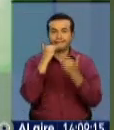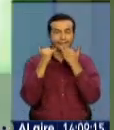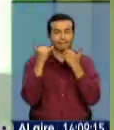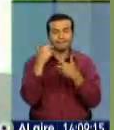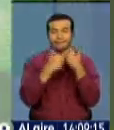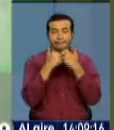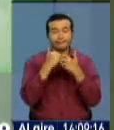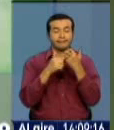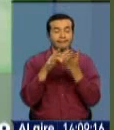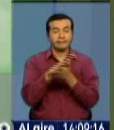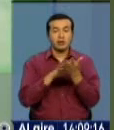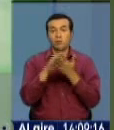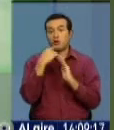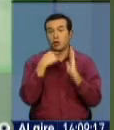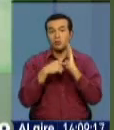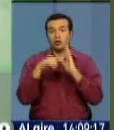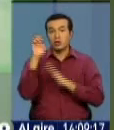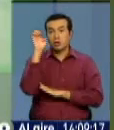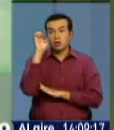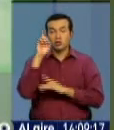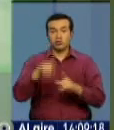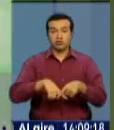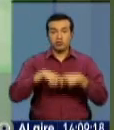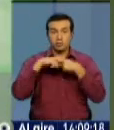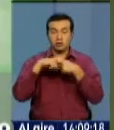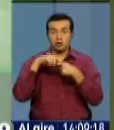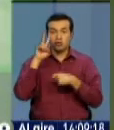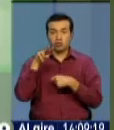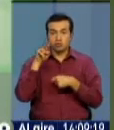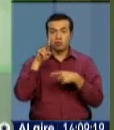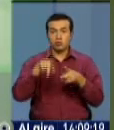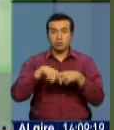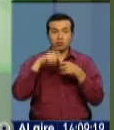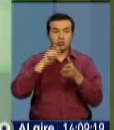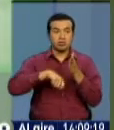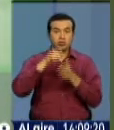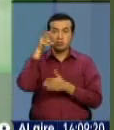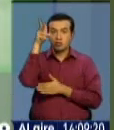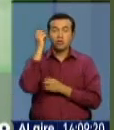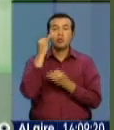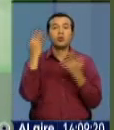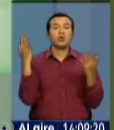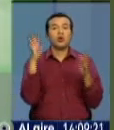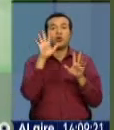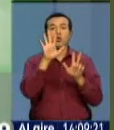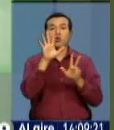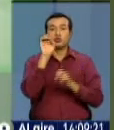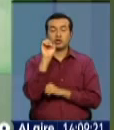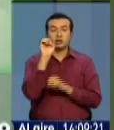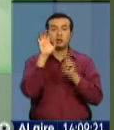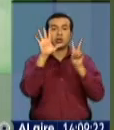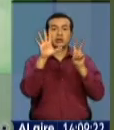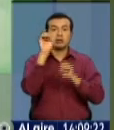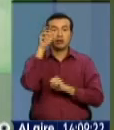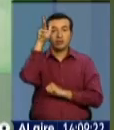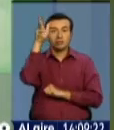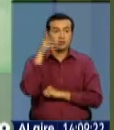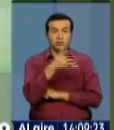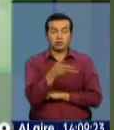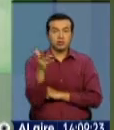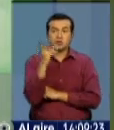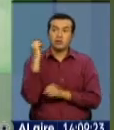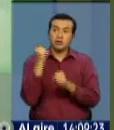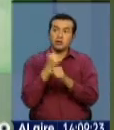bastante compleja. Por ejemplo, en enero la paralización de clases durante 2 meses por la no contratación docente de alrededor de 80, 70 de los maestros que